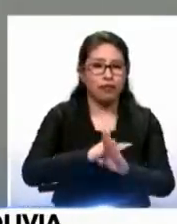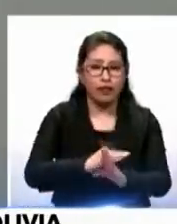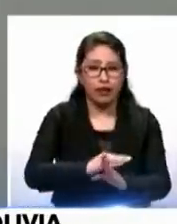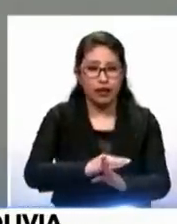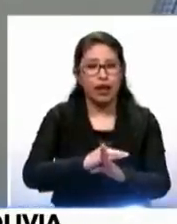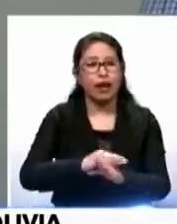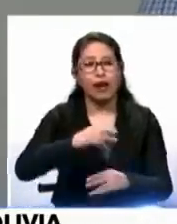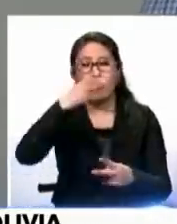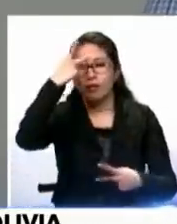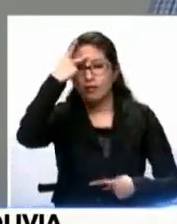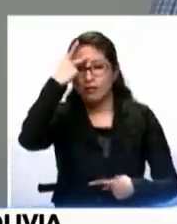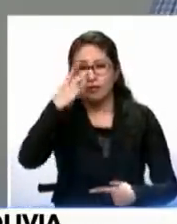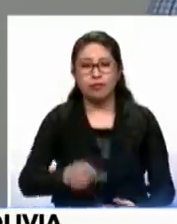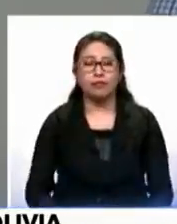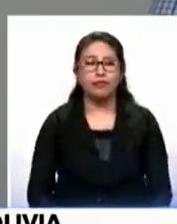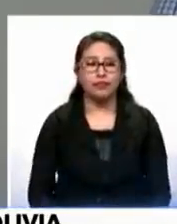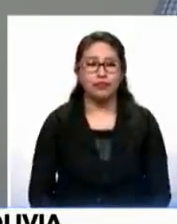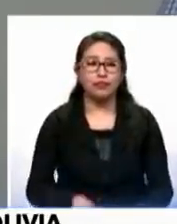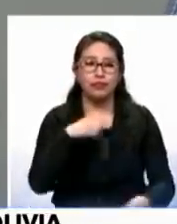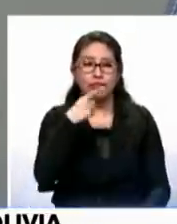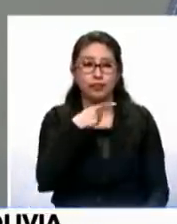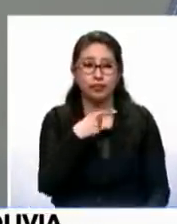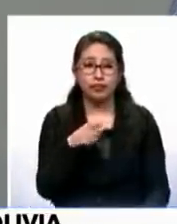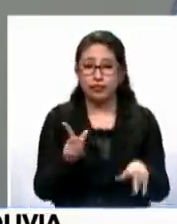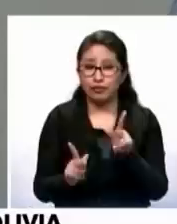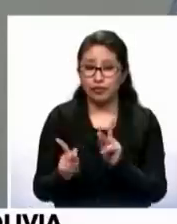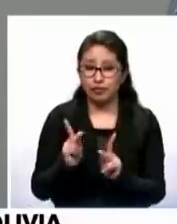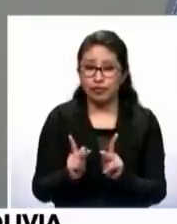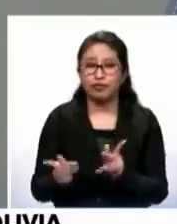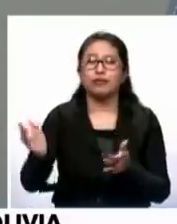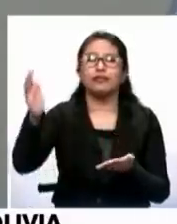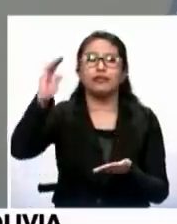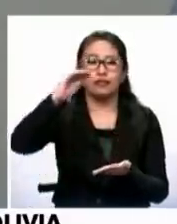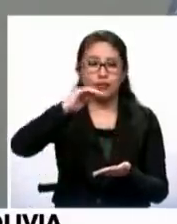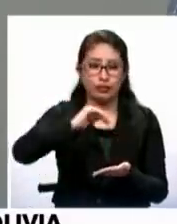virus y en decirle a las personas una vez más,